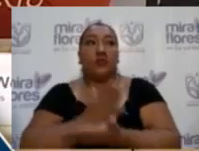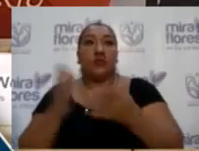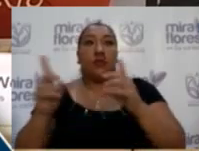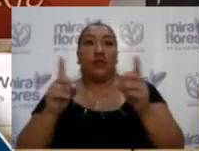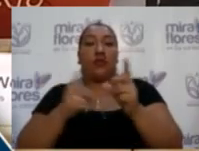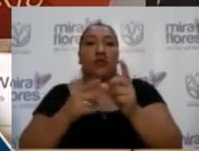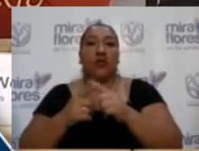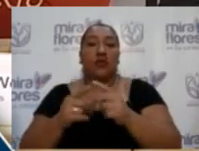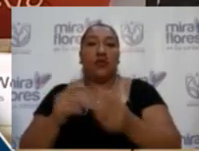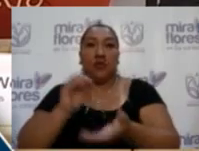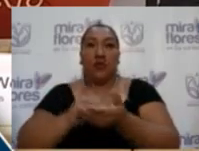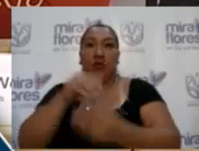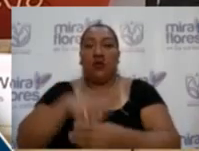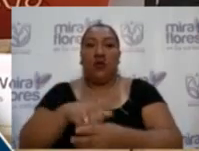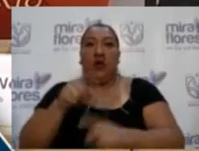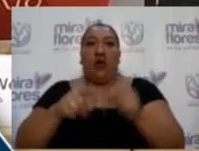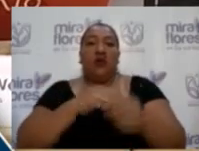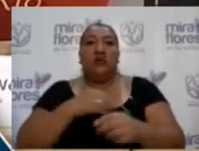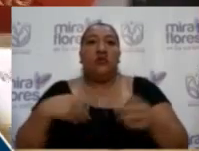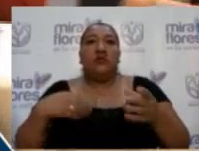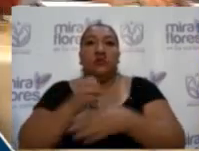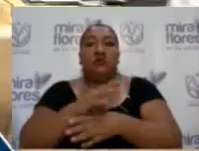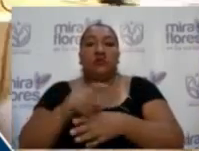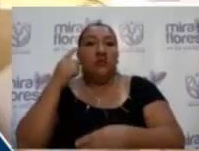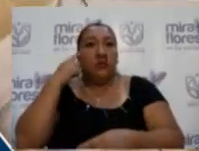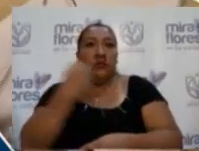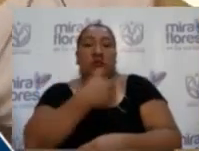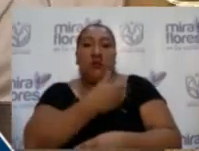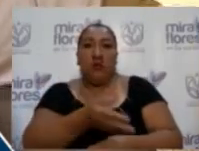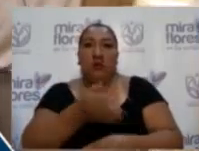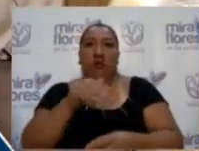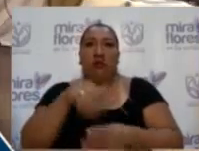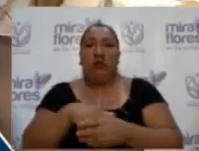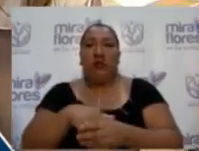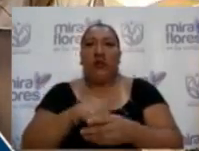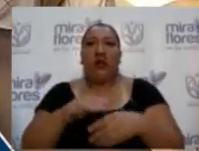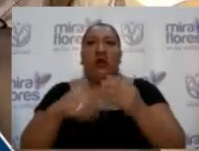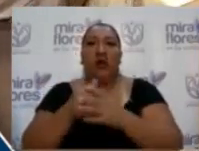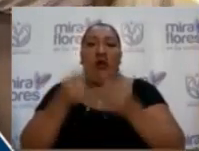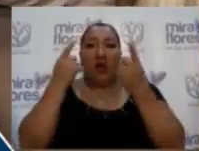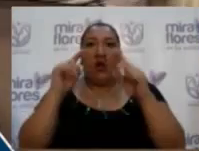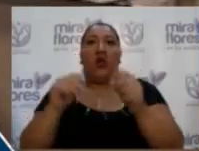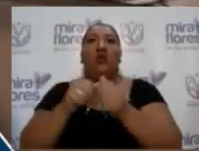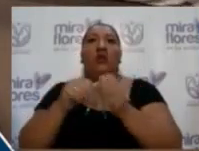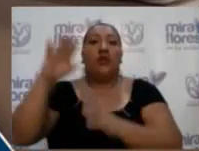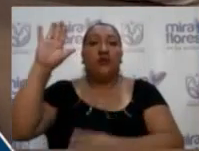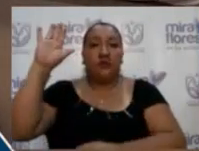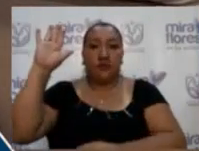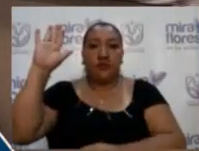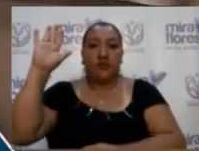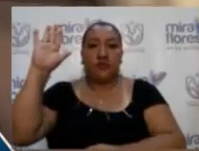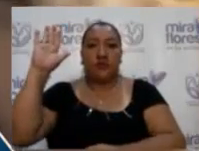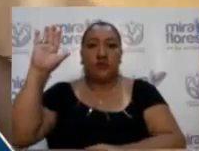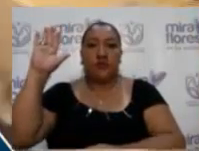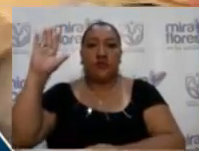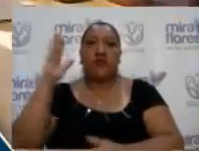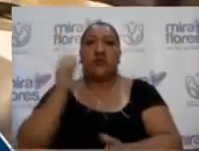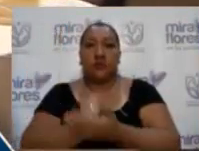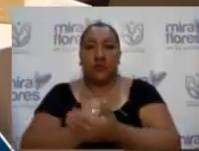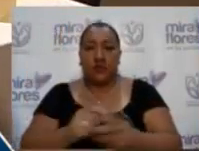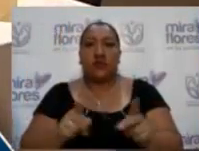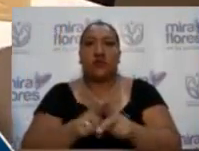debate, procederemos entonces al voto. Aquellos miembros del Consejo que estén a favor de aprobar este proyecto, si van a expresarlo en señal de conformidad. Se